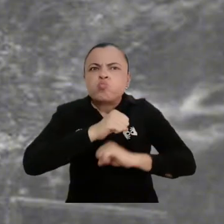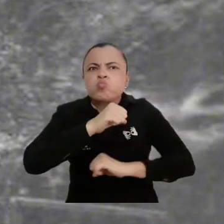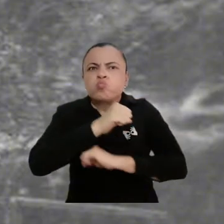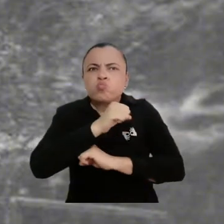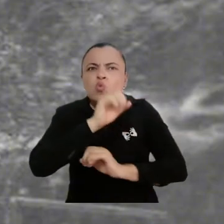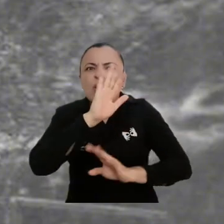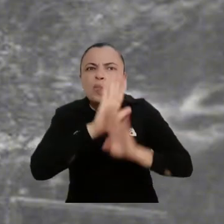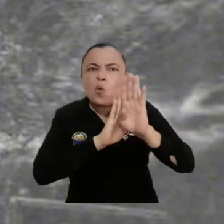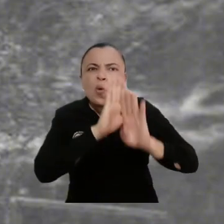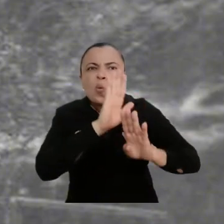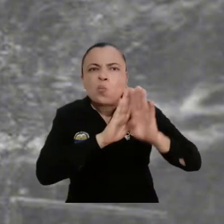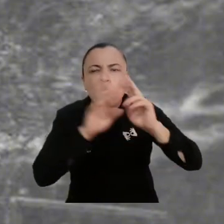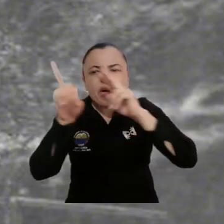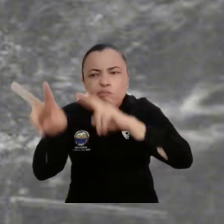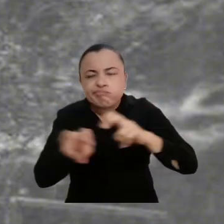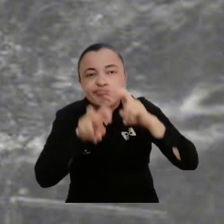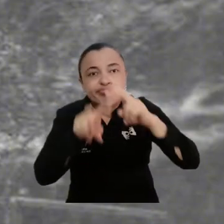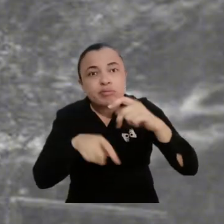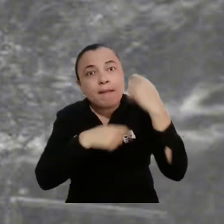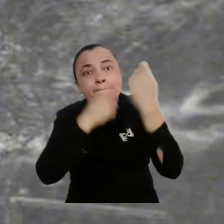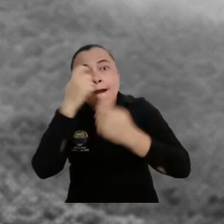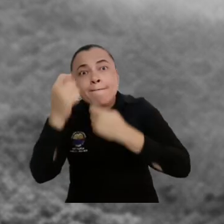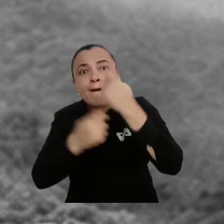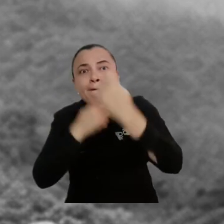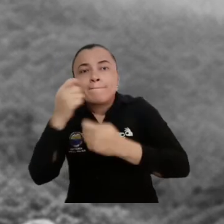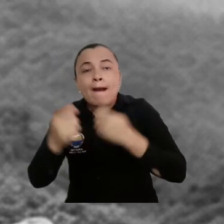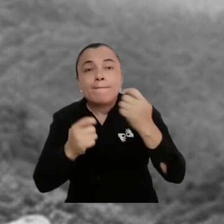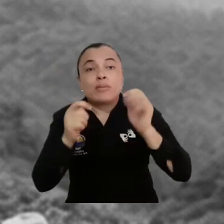proyectos agroexportadores más prometedores del Caribe colombiano.